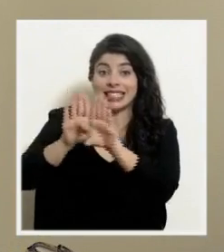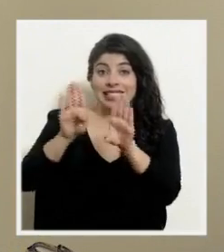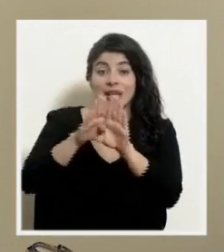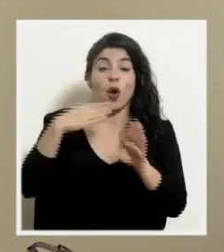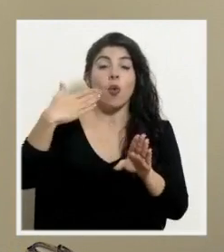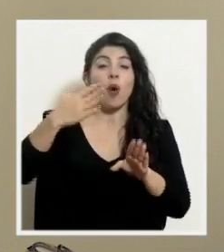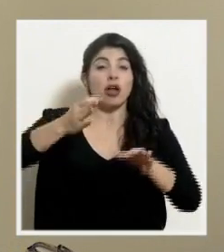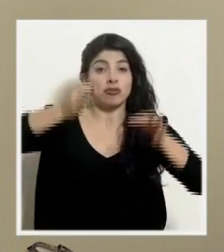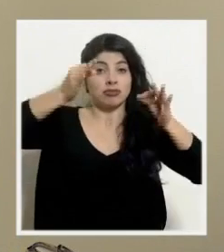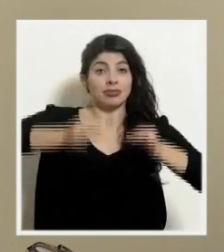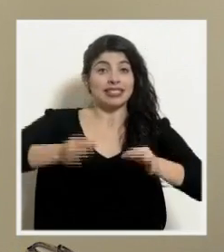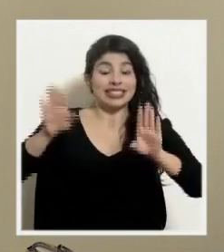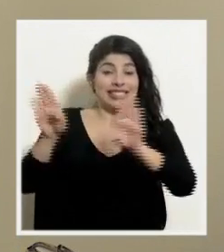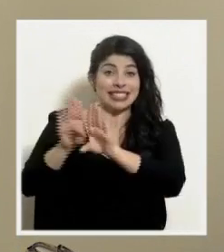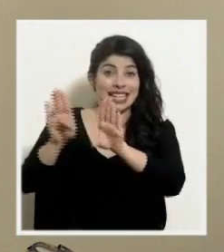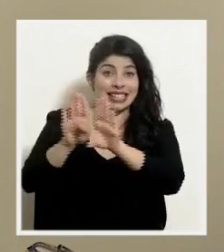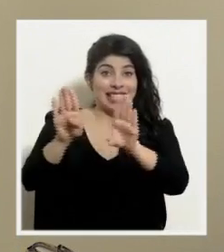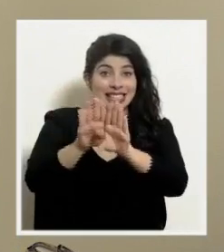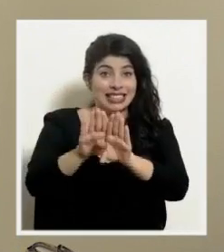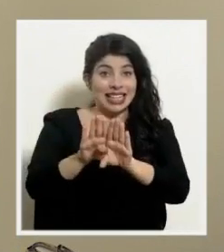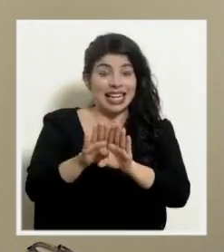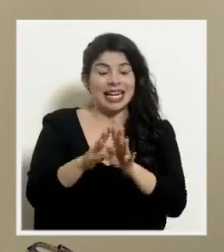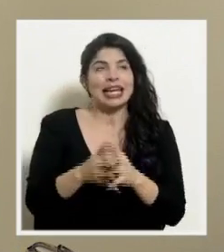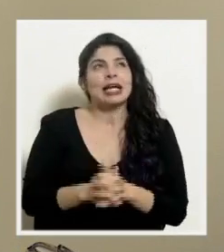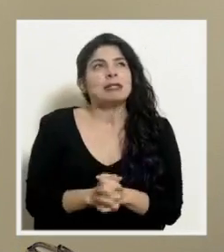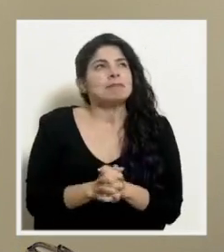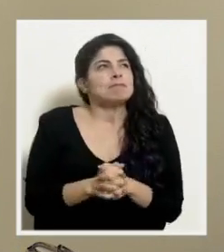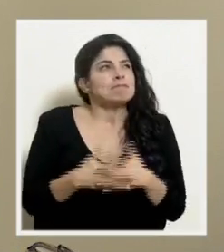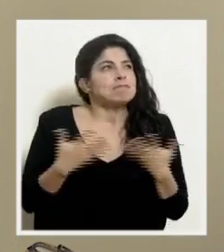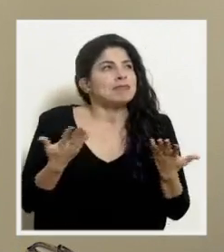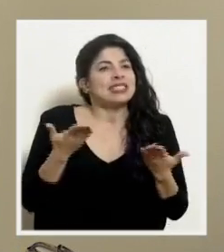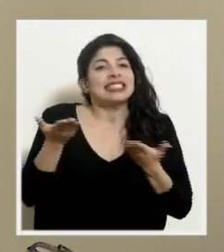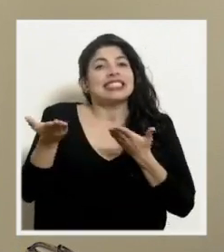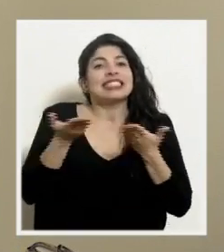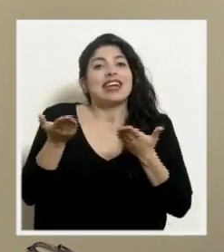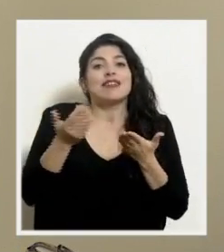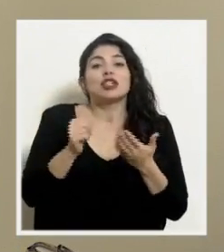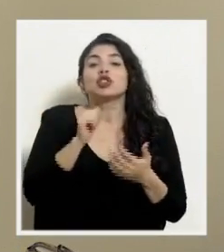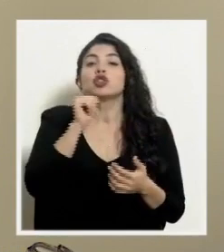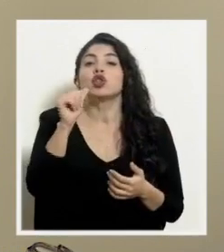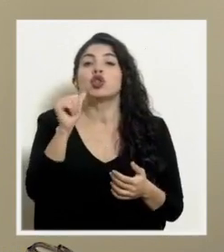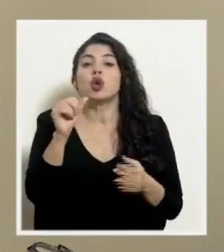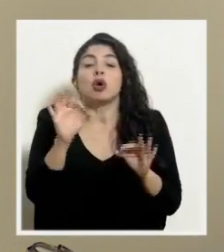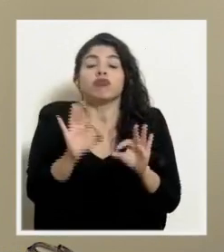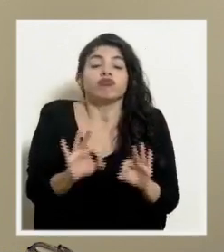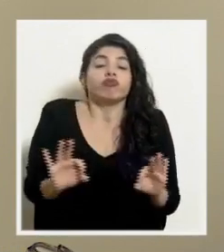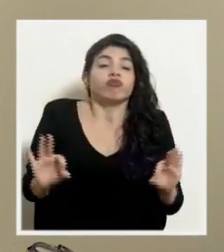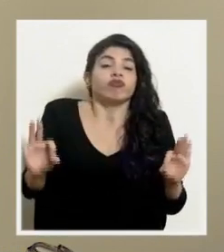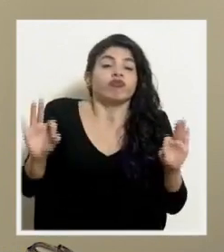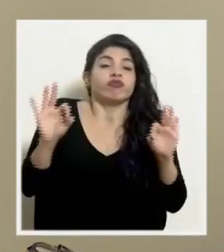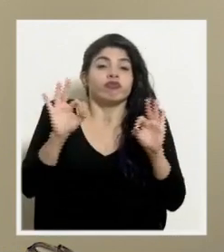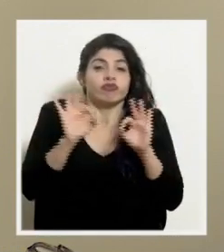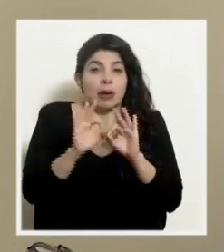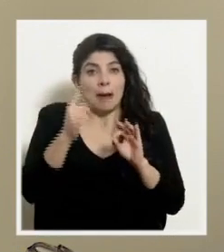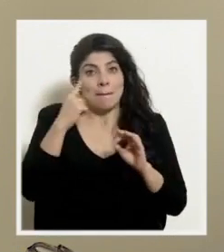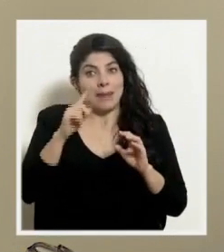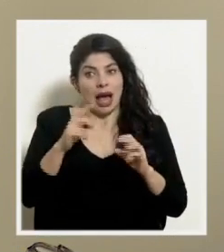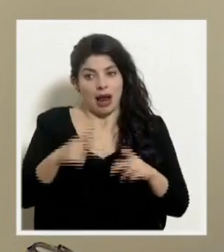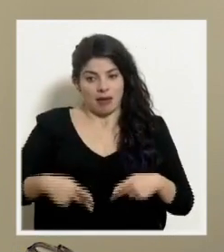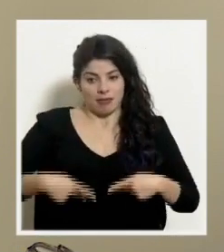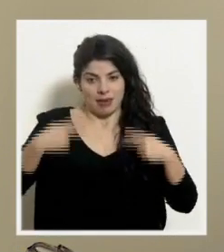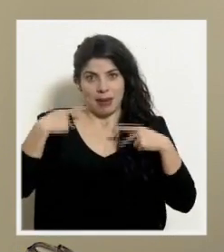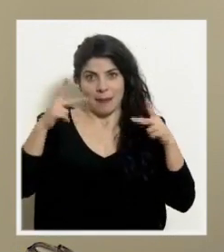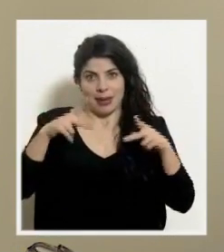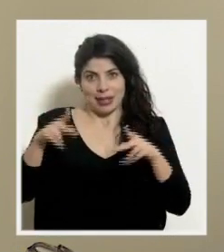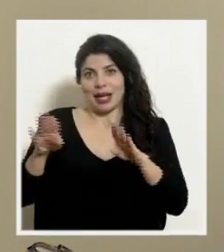toma la determinación del cierre, son, digamos, servicios no esenciales para la sobrevivencia de las